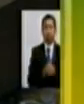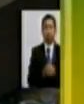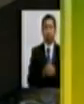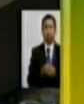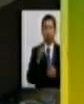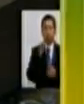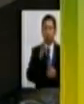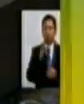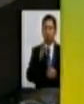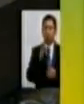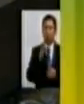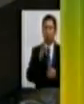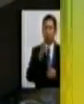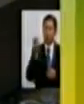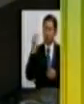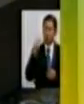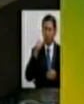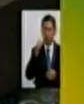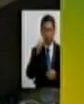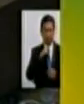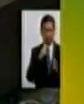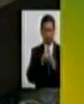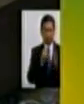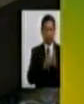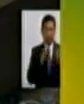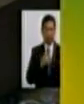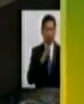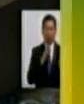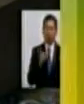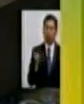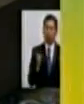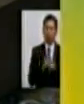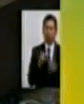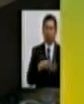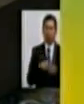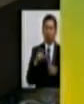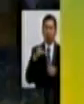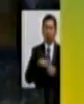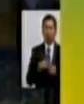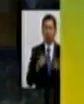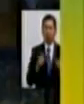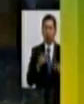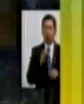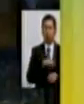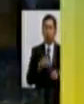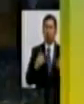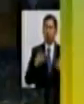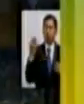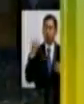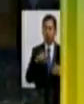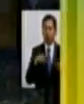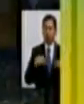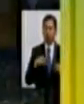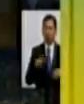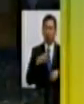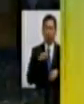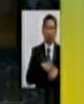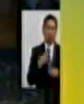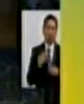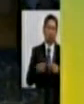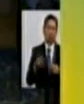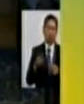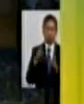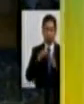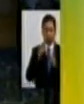ha caminado y seguirá caminando su ruta hacia el mar sin descanso, sin cansancio y con plena